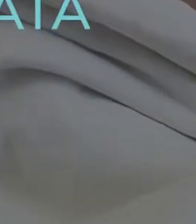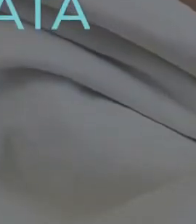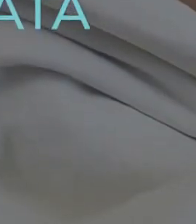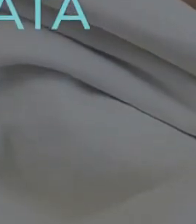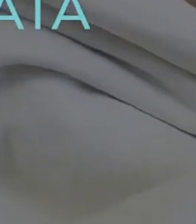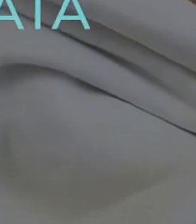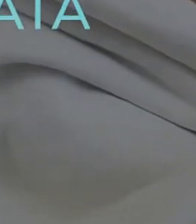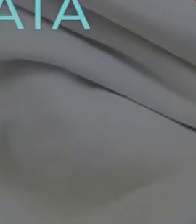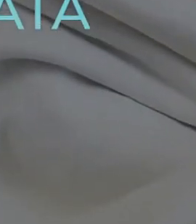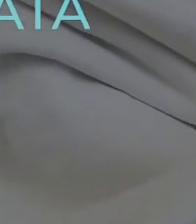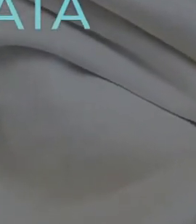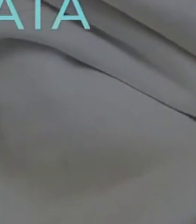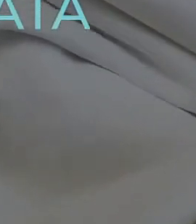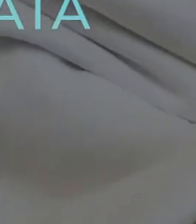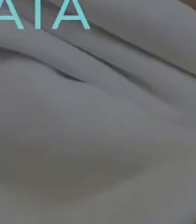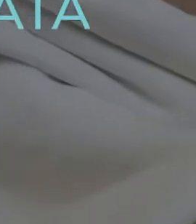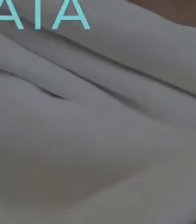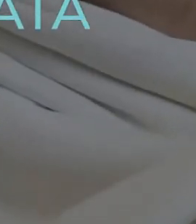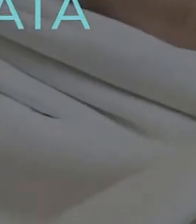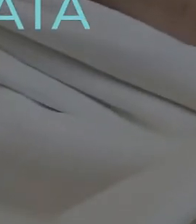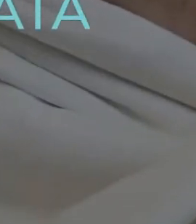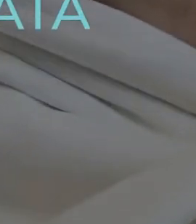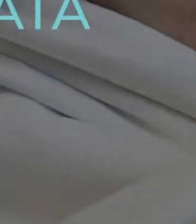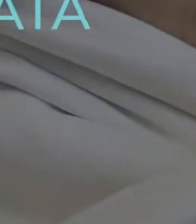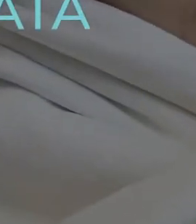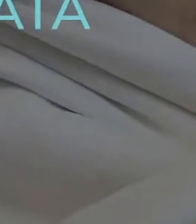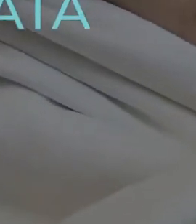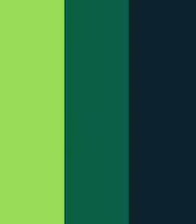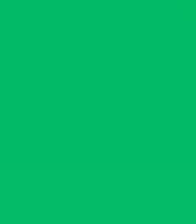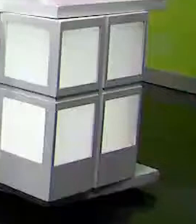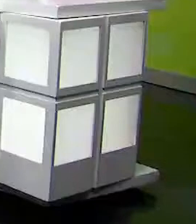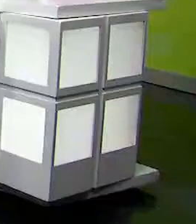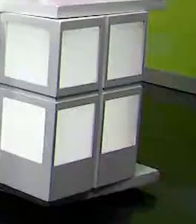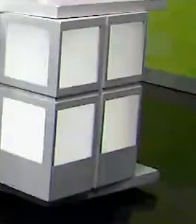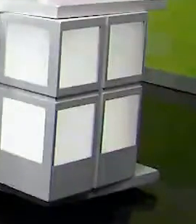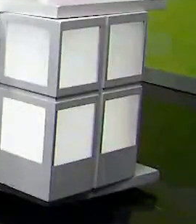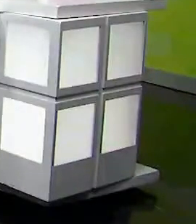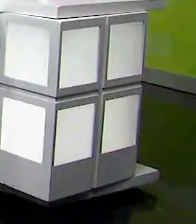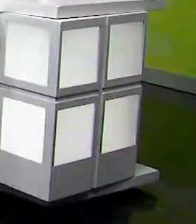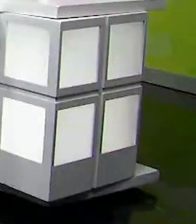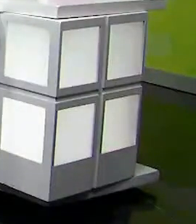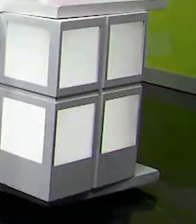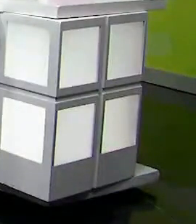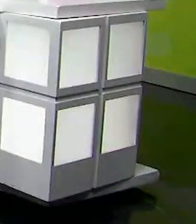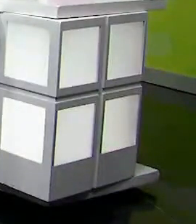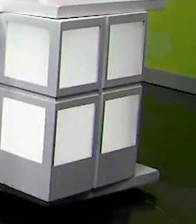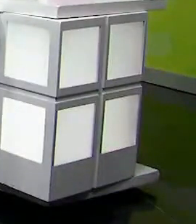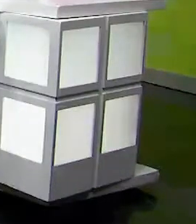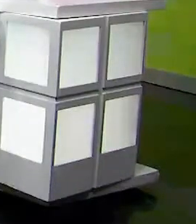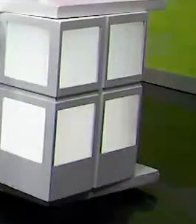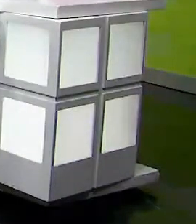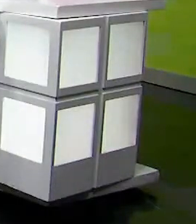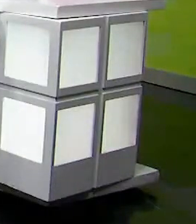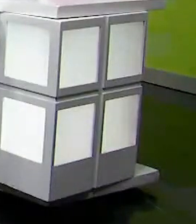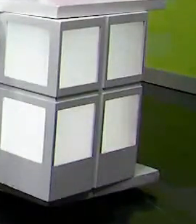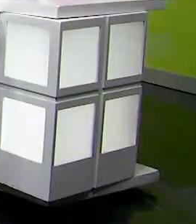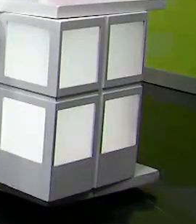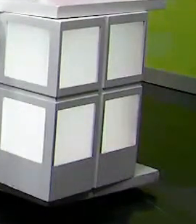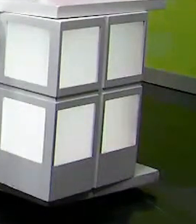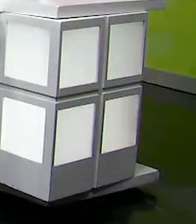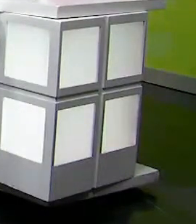Esta ocasión, tocaremos el tema de cáncer de próstata. Alguien nos dice, ¿cuáles son causas por las que un